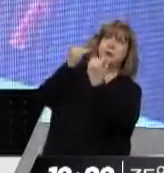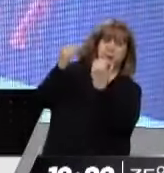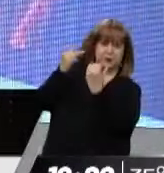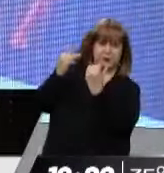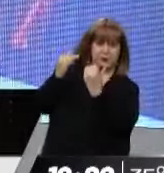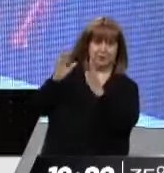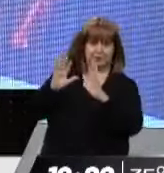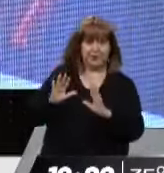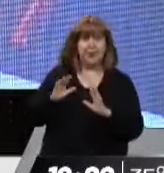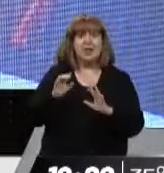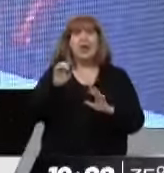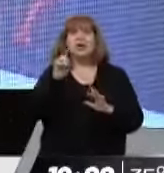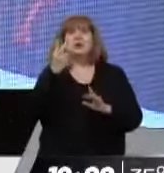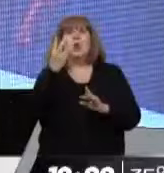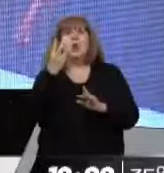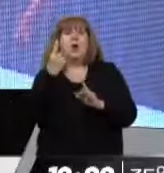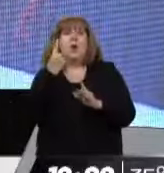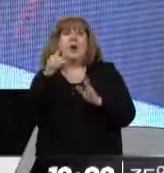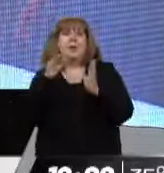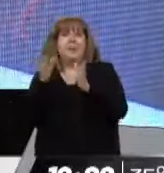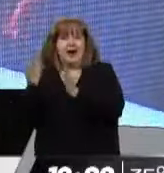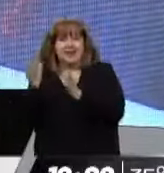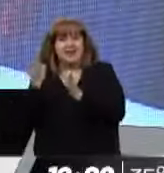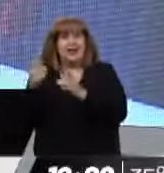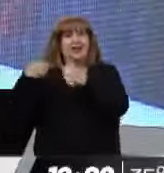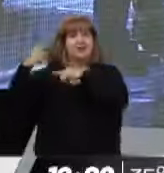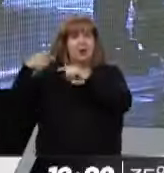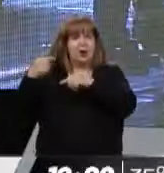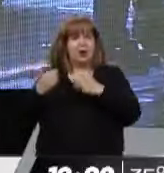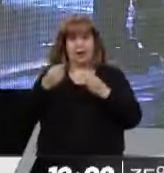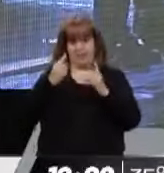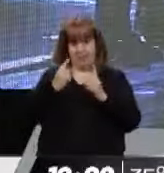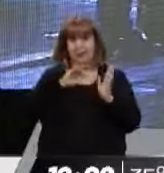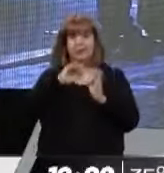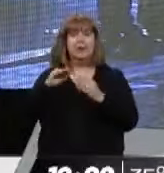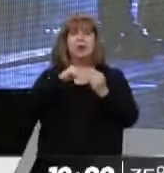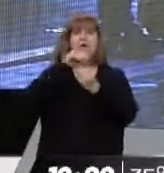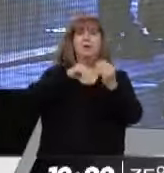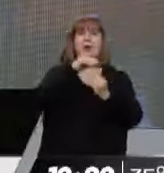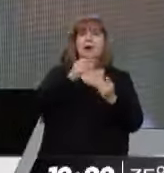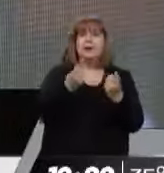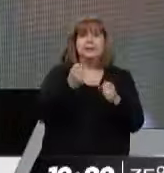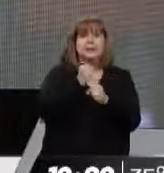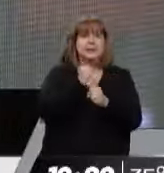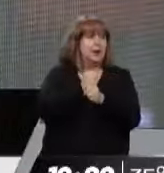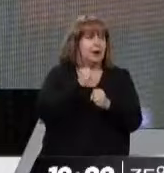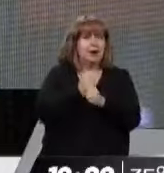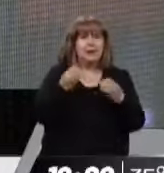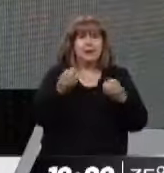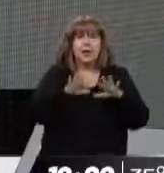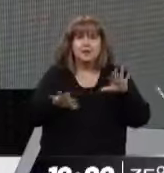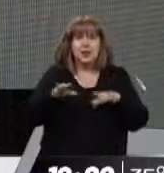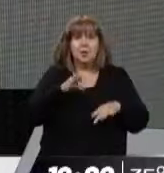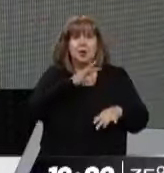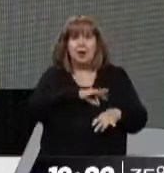Todos estos avances son una parte de la historia. La otra es saber qué ocurrirá con todas esas familias que necesitan trabajar, que están pidiendo volver a